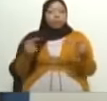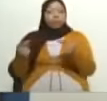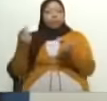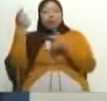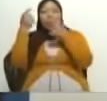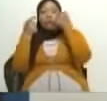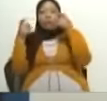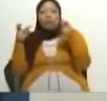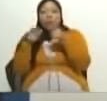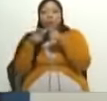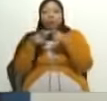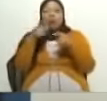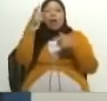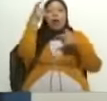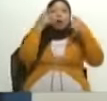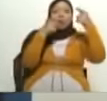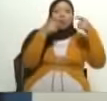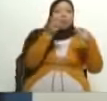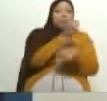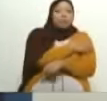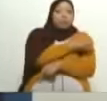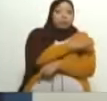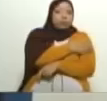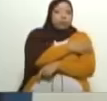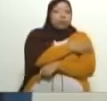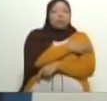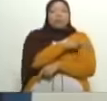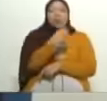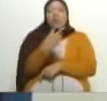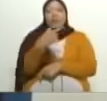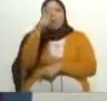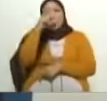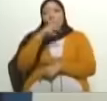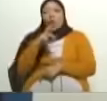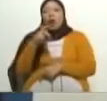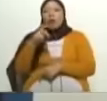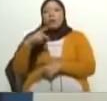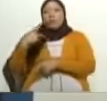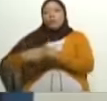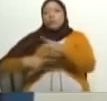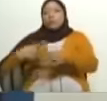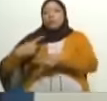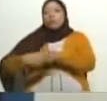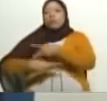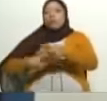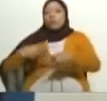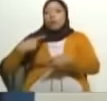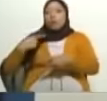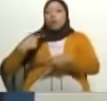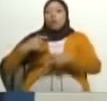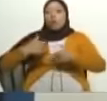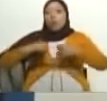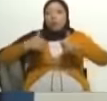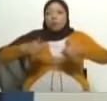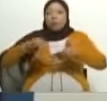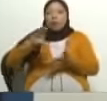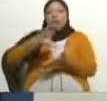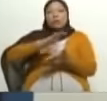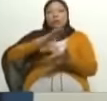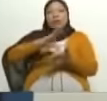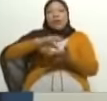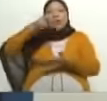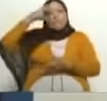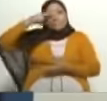durante estos dos largos años desde que iniciamos el proceso de negociación en la Ciudad de México